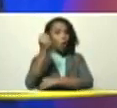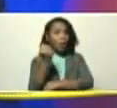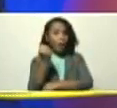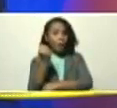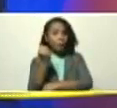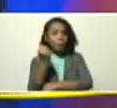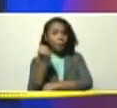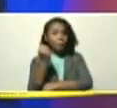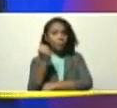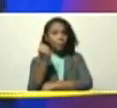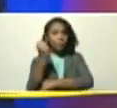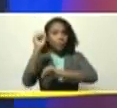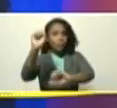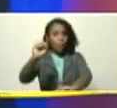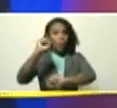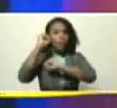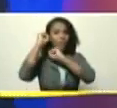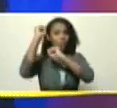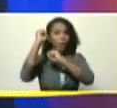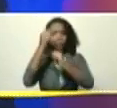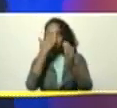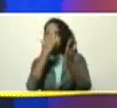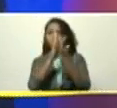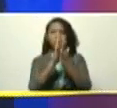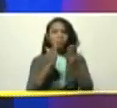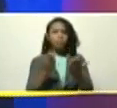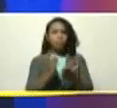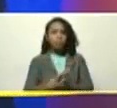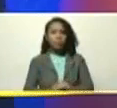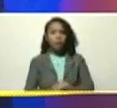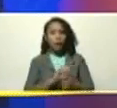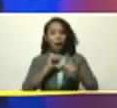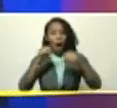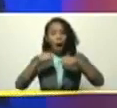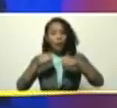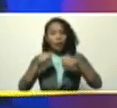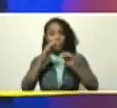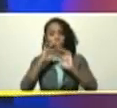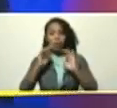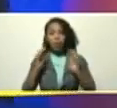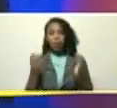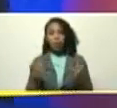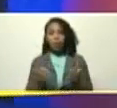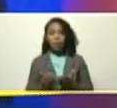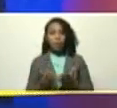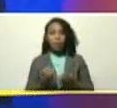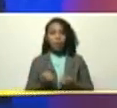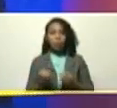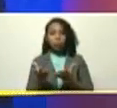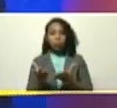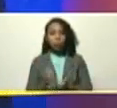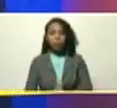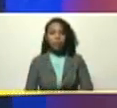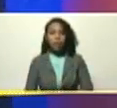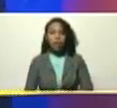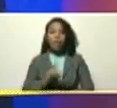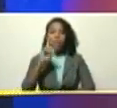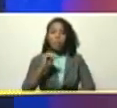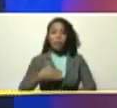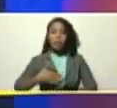una victoria frente a esta pandemia. También quiero